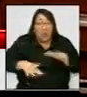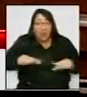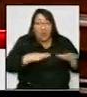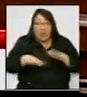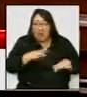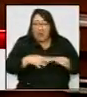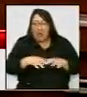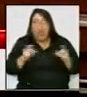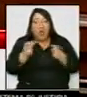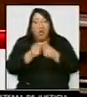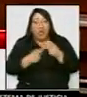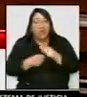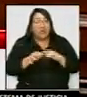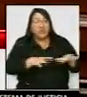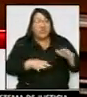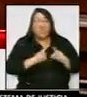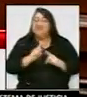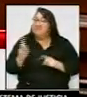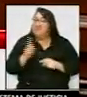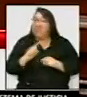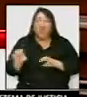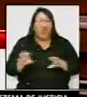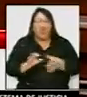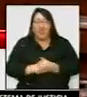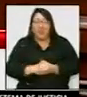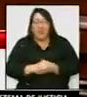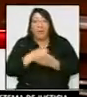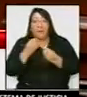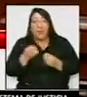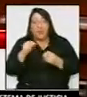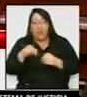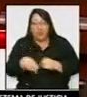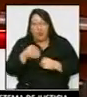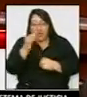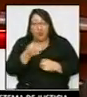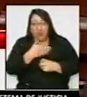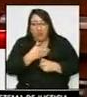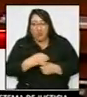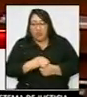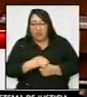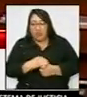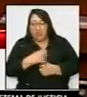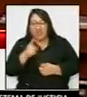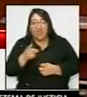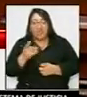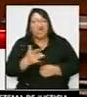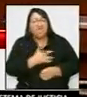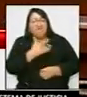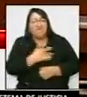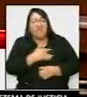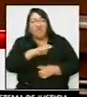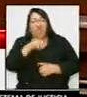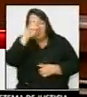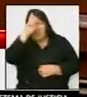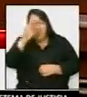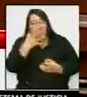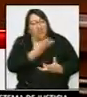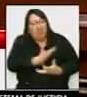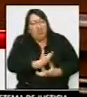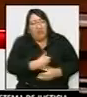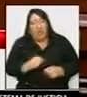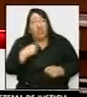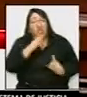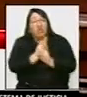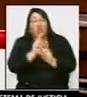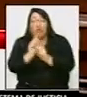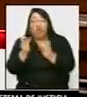retirar a los congresistas y no lo están logrando. Porque de por medio, presidente, está la indignación de un país. Y quiero dirigirme a cada